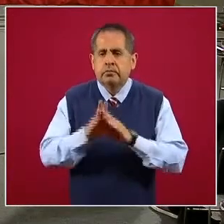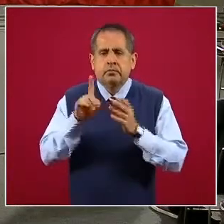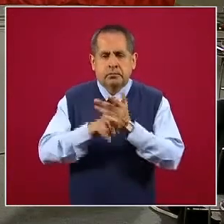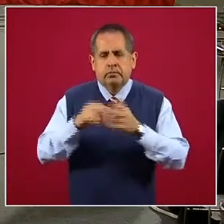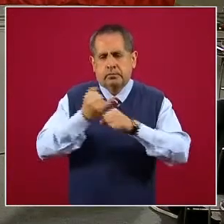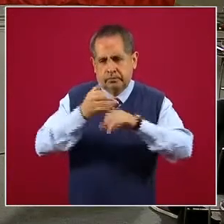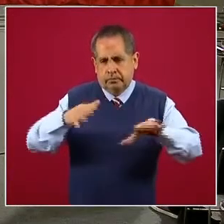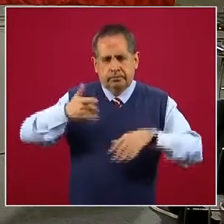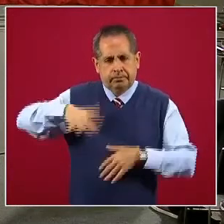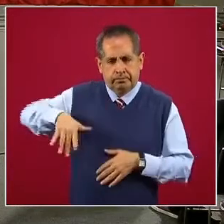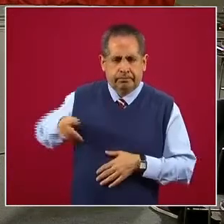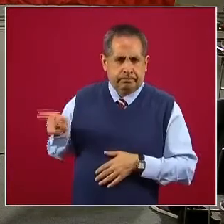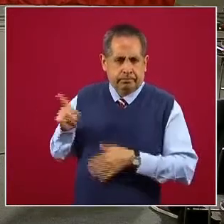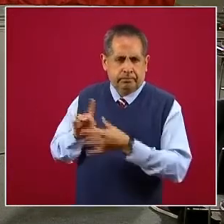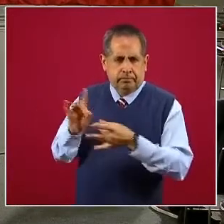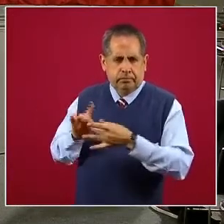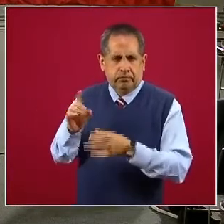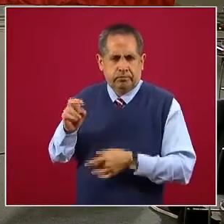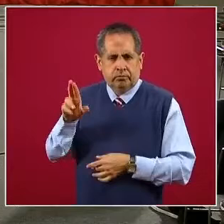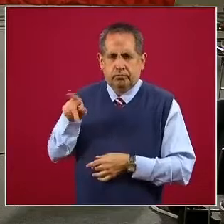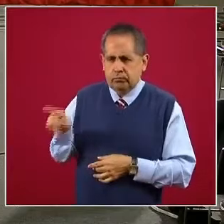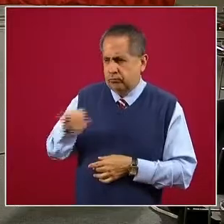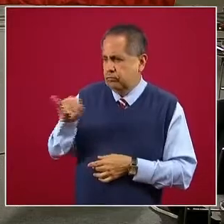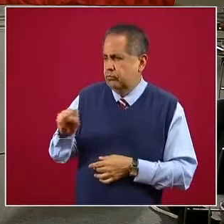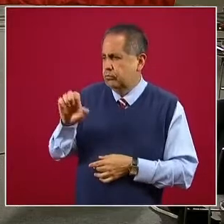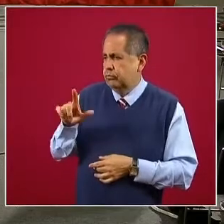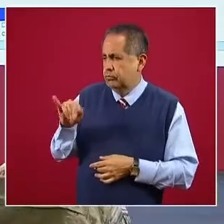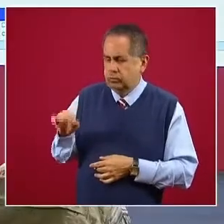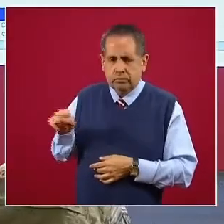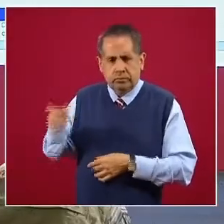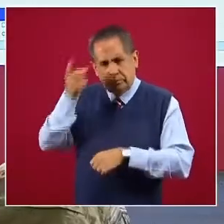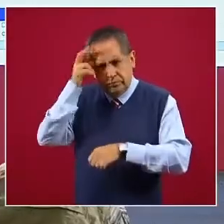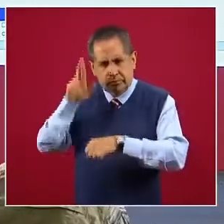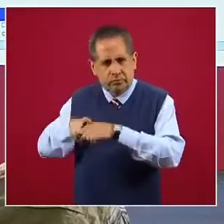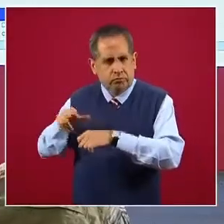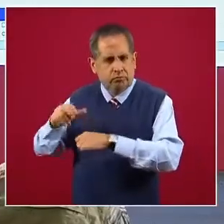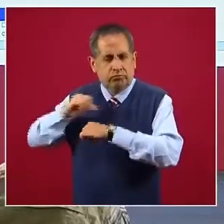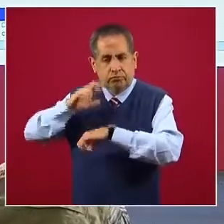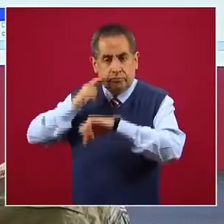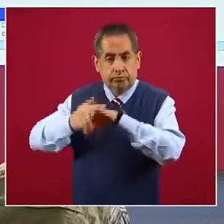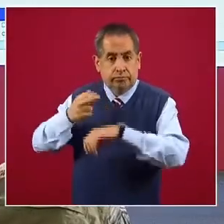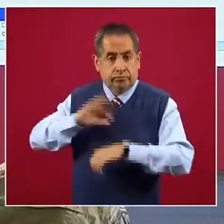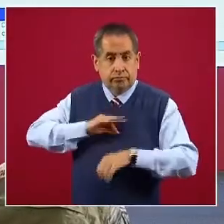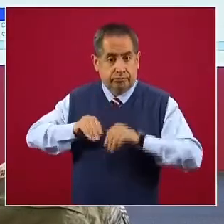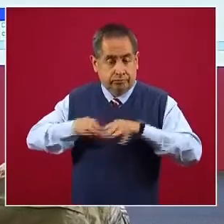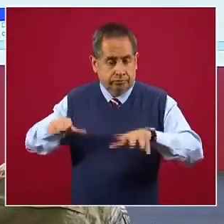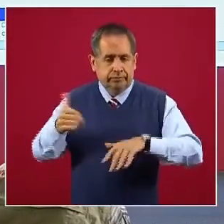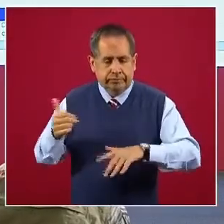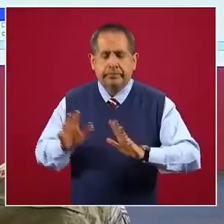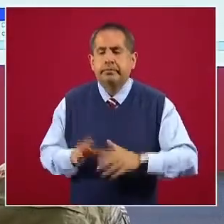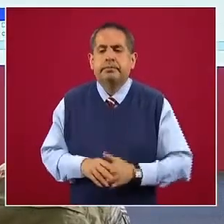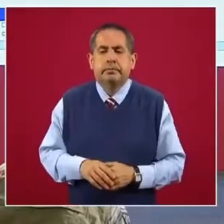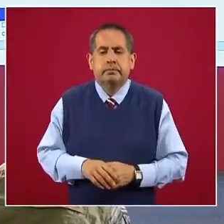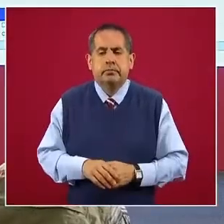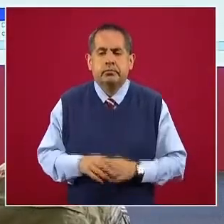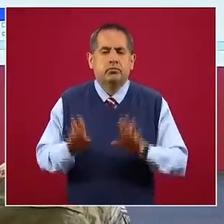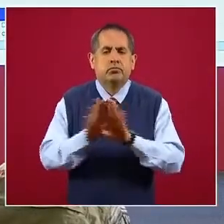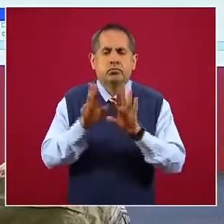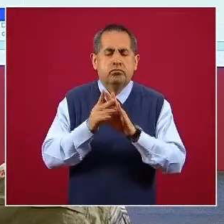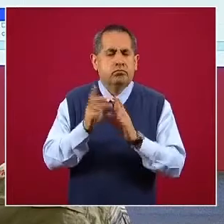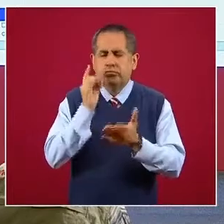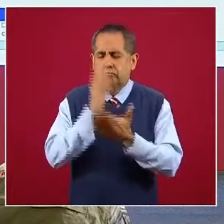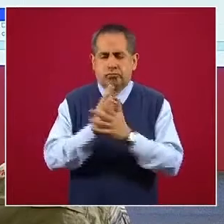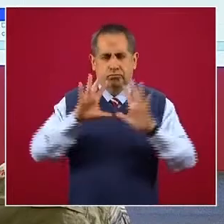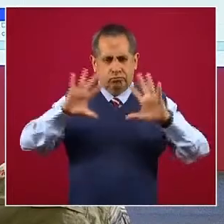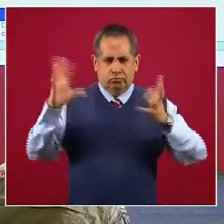de información que ya explicó el doctor José Luis Salomía, director general de epidemiología, en donde nos interesa tener en una